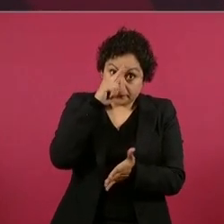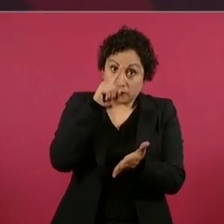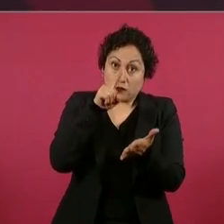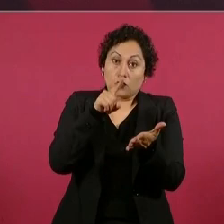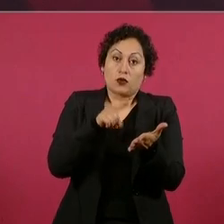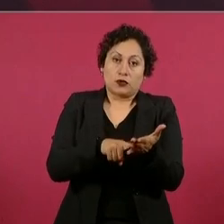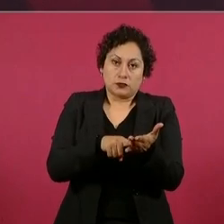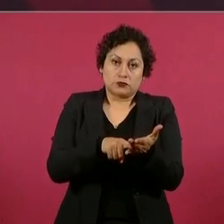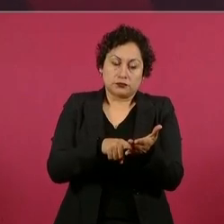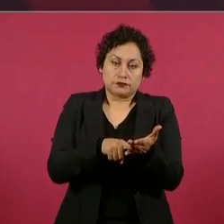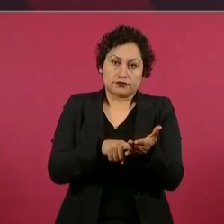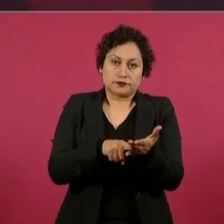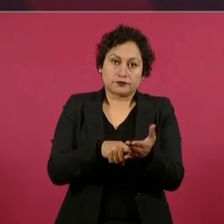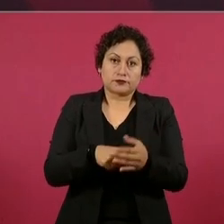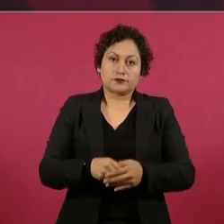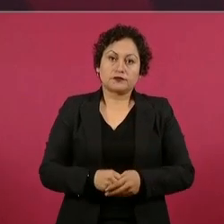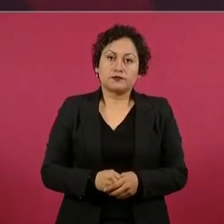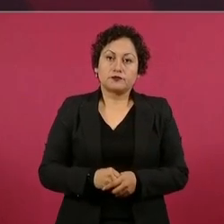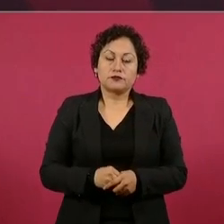que se